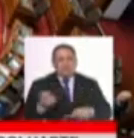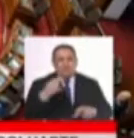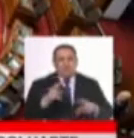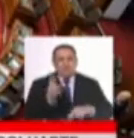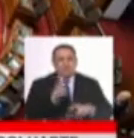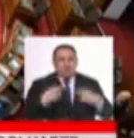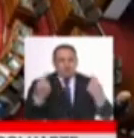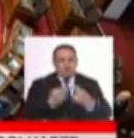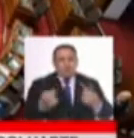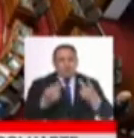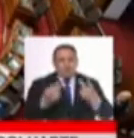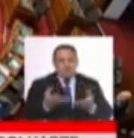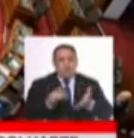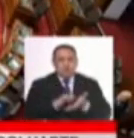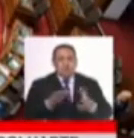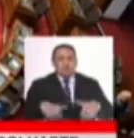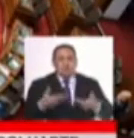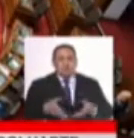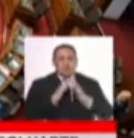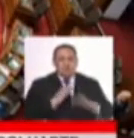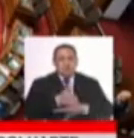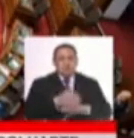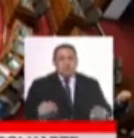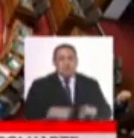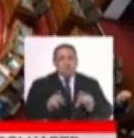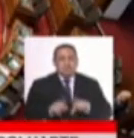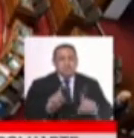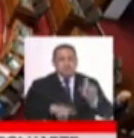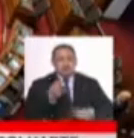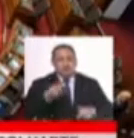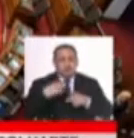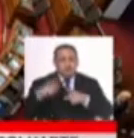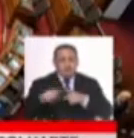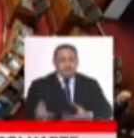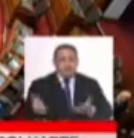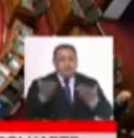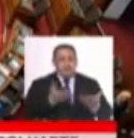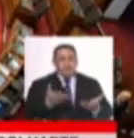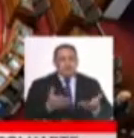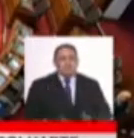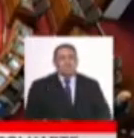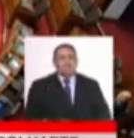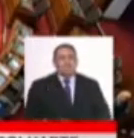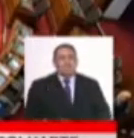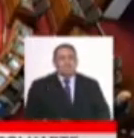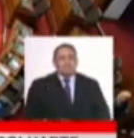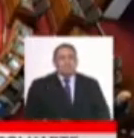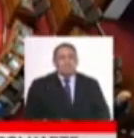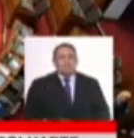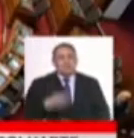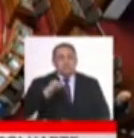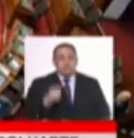a elecciones o entra a completar el gobierno de Castillo, ¿no? Ahí creo que está la